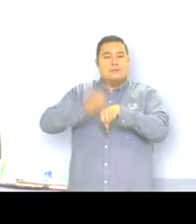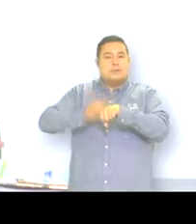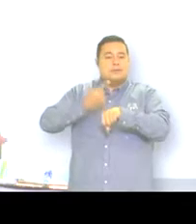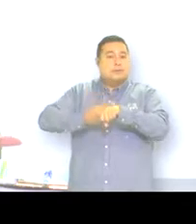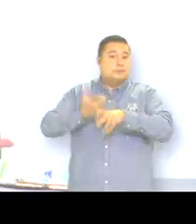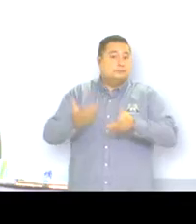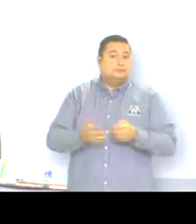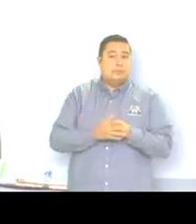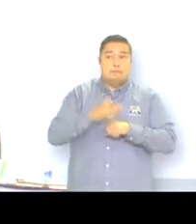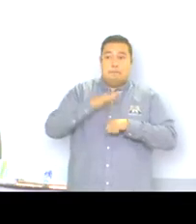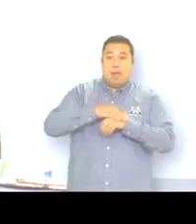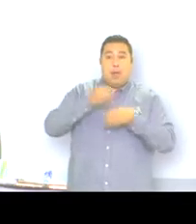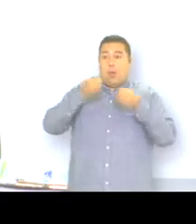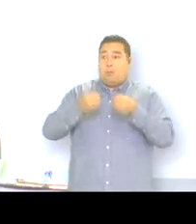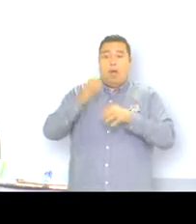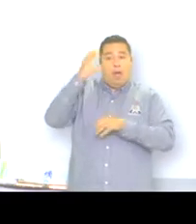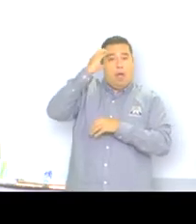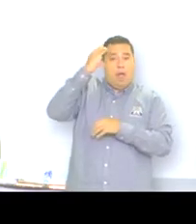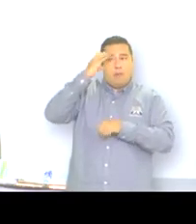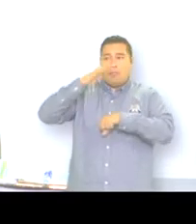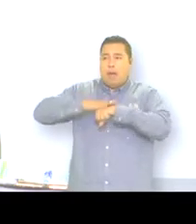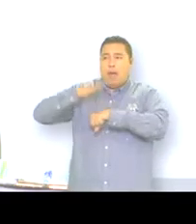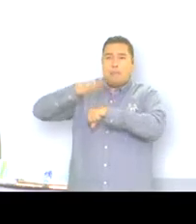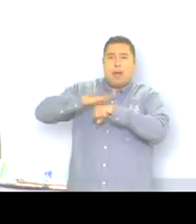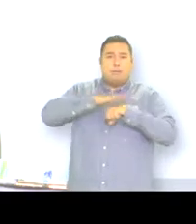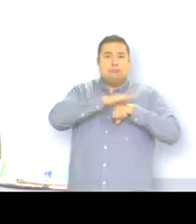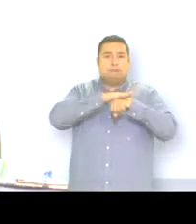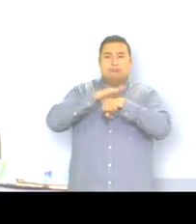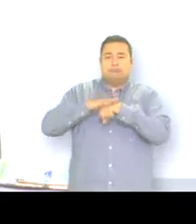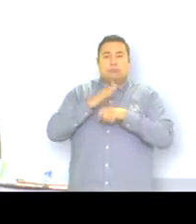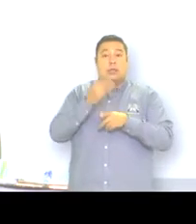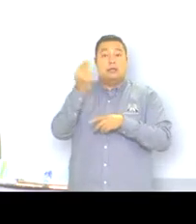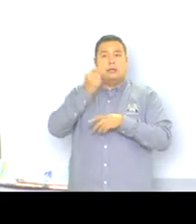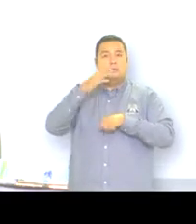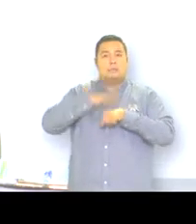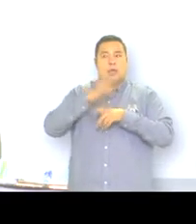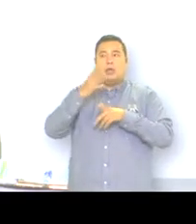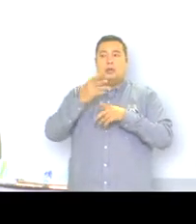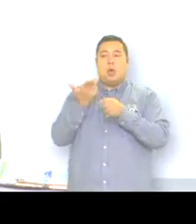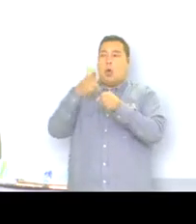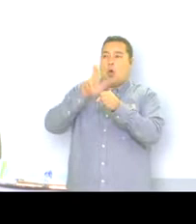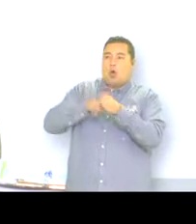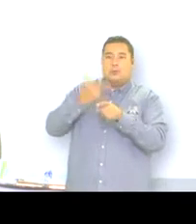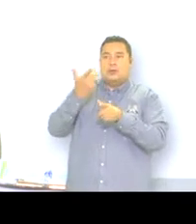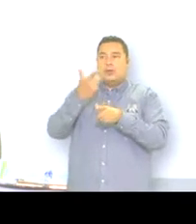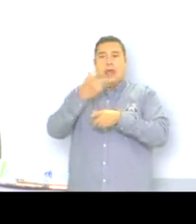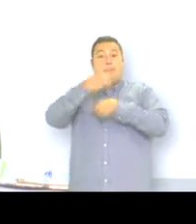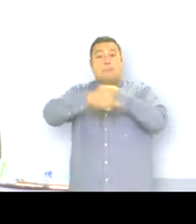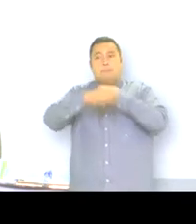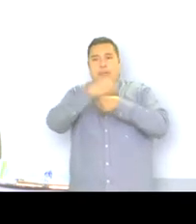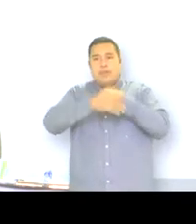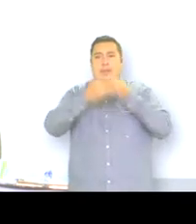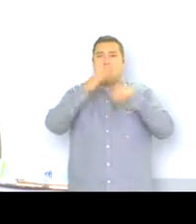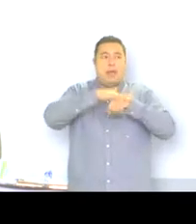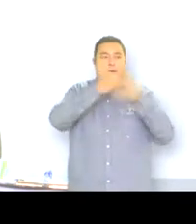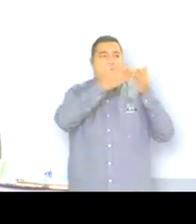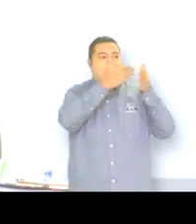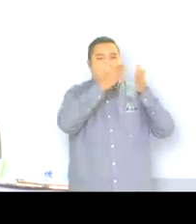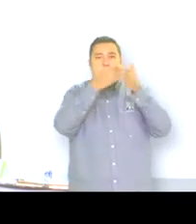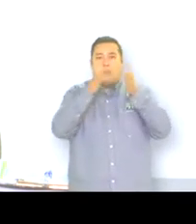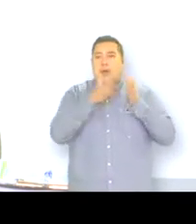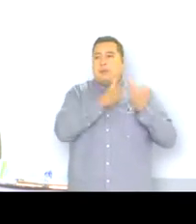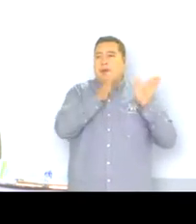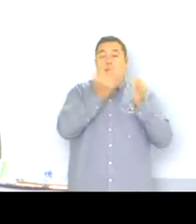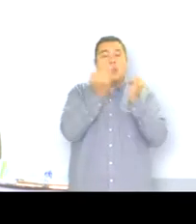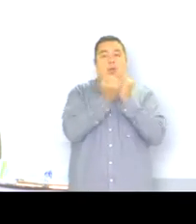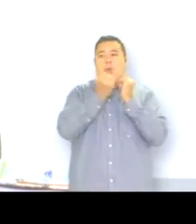van ocupando las camas y cada vez tendremos que ir abriendo hospitales de campaña, espacios de campaña, como se ha hecho en